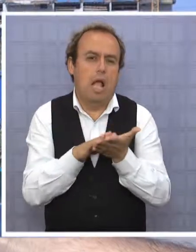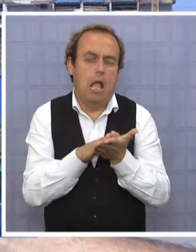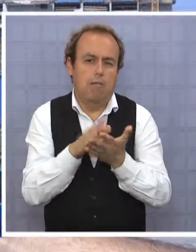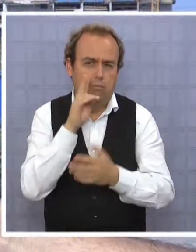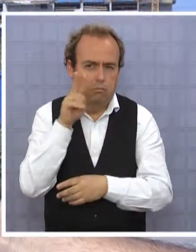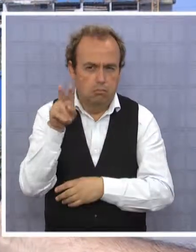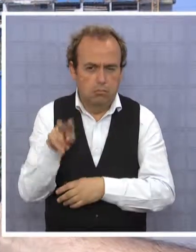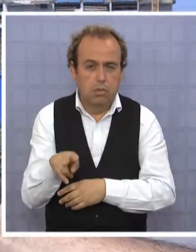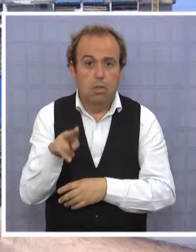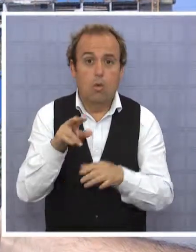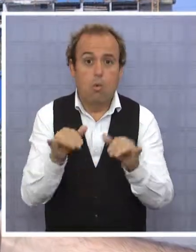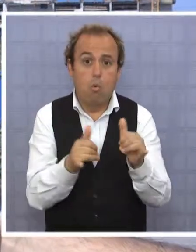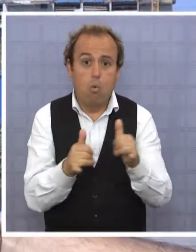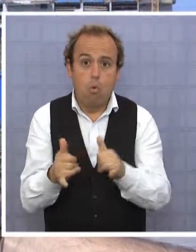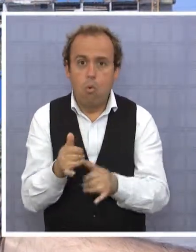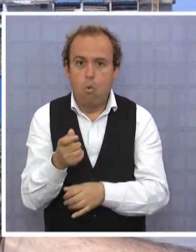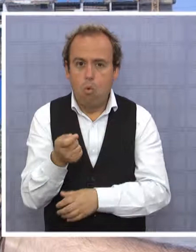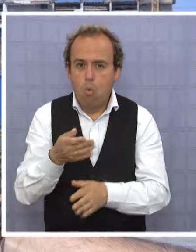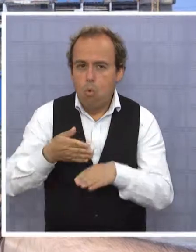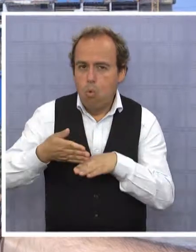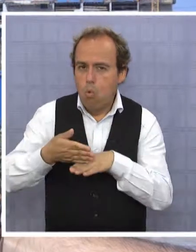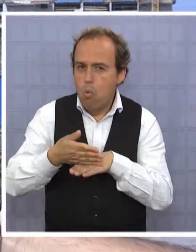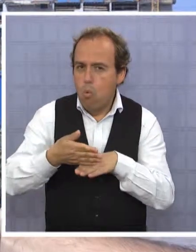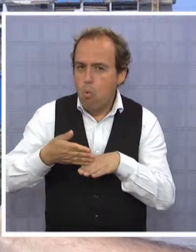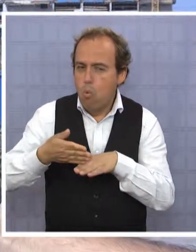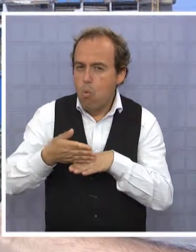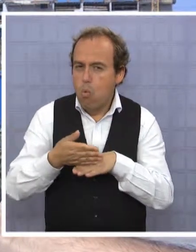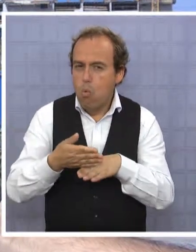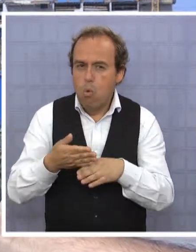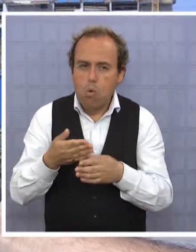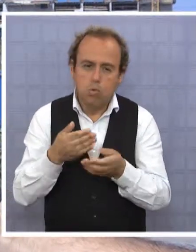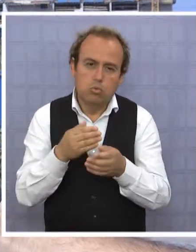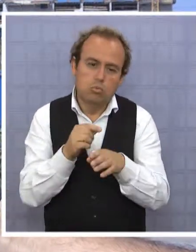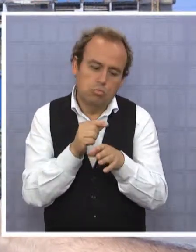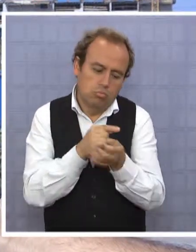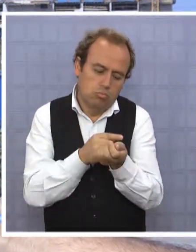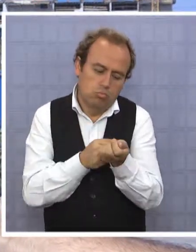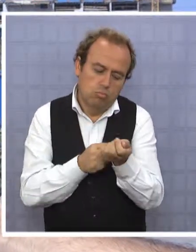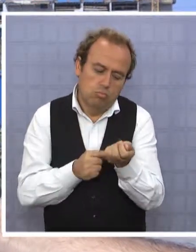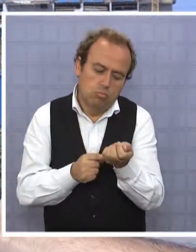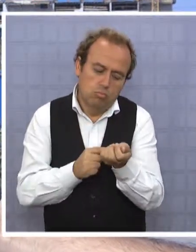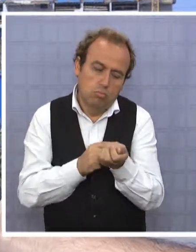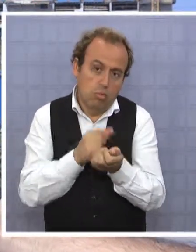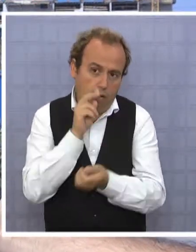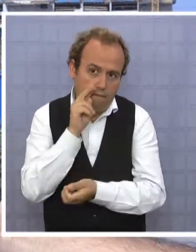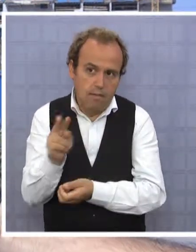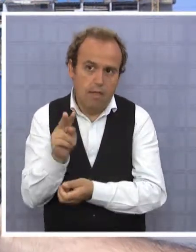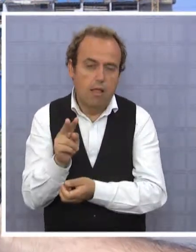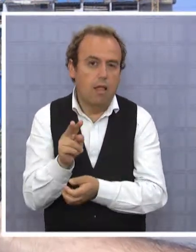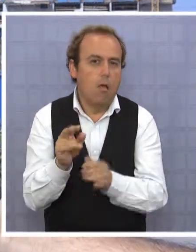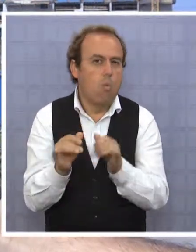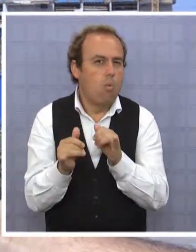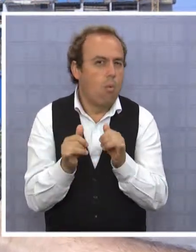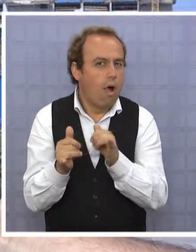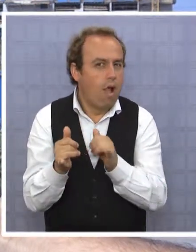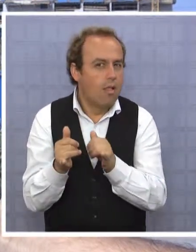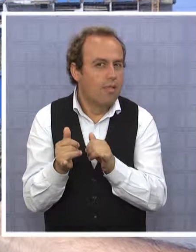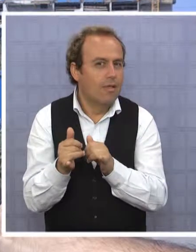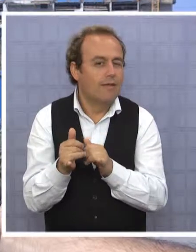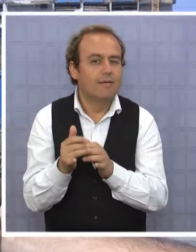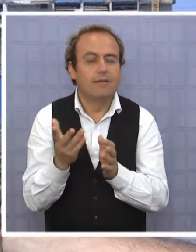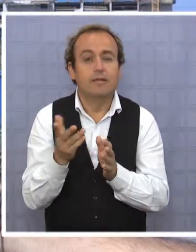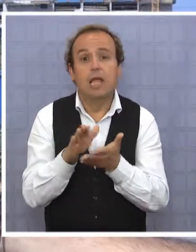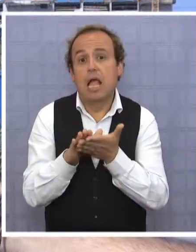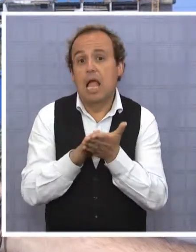ejemplo el velo jugando con un cuchillo y pasándoselo suavemente por sus muñecas por ejemplo